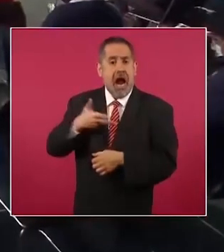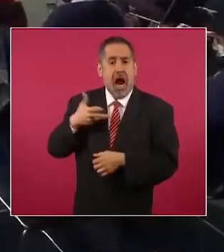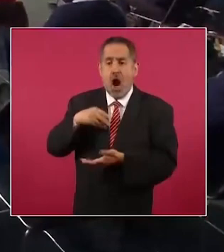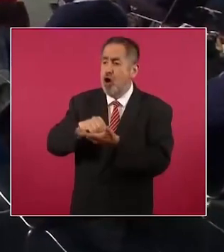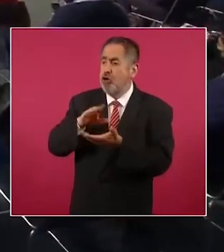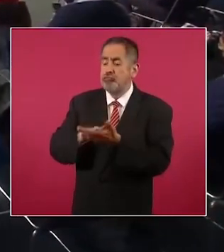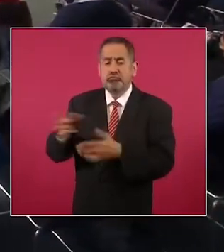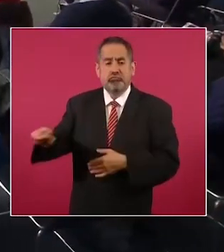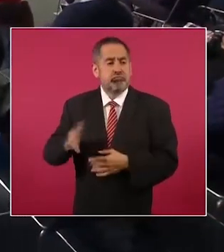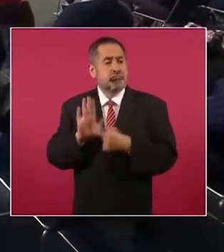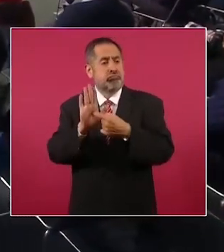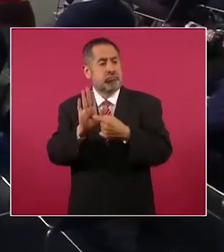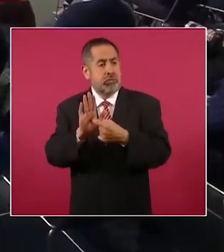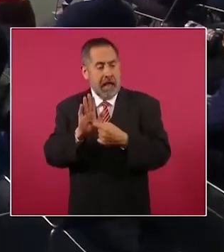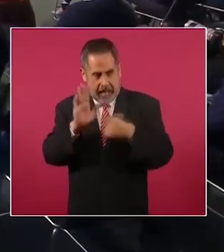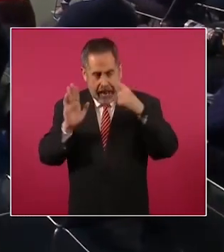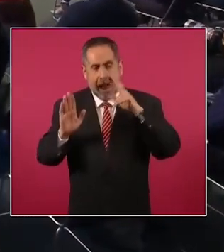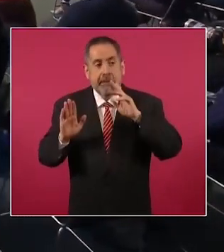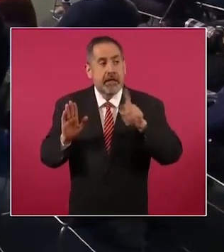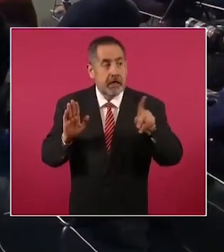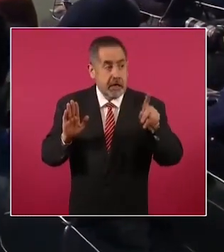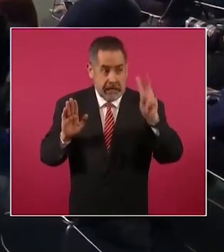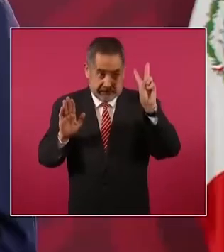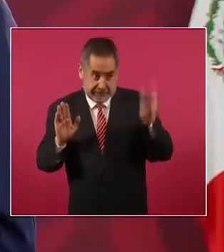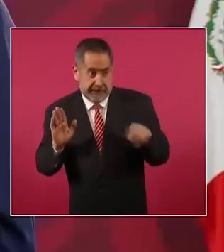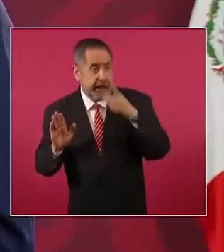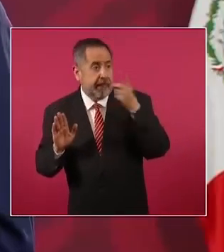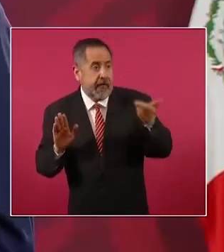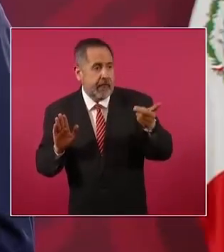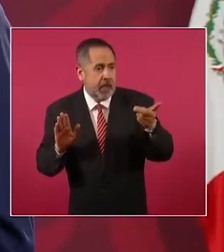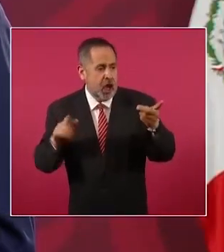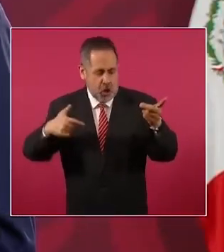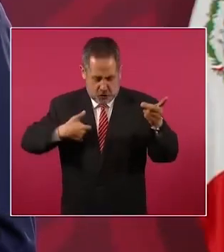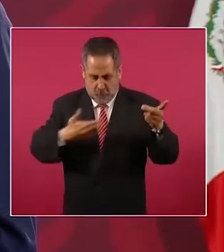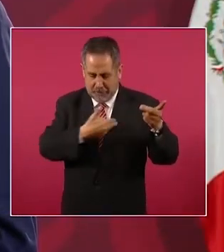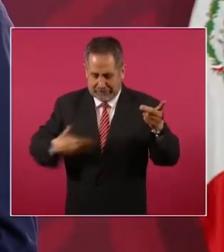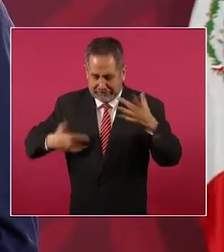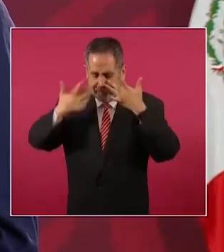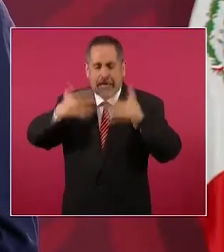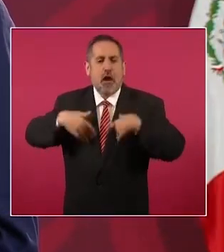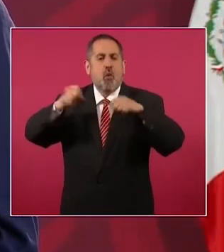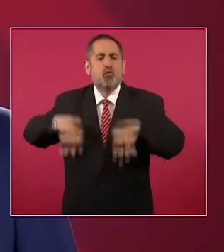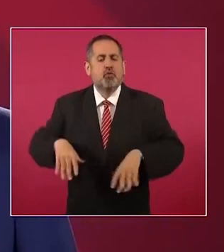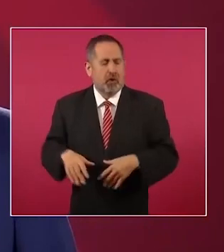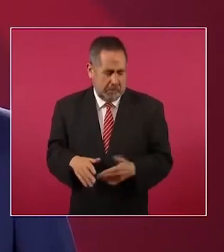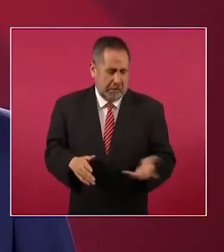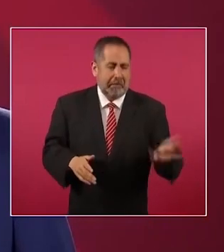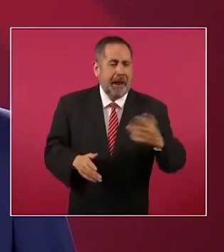Y si es cierto lo que él dice, renuncio a la presidencia.